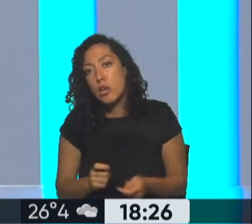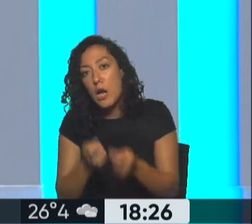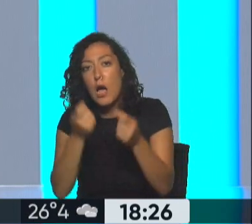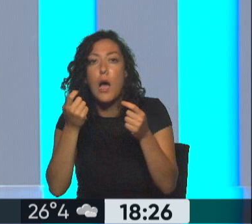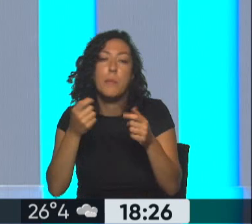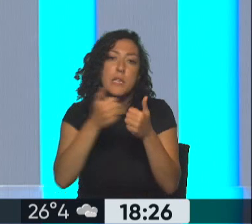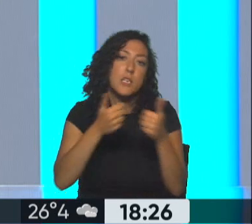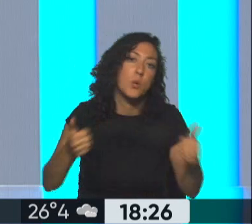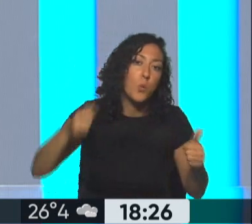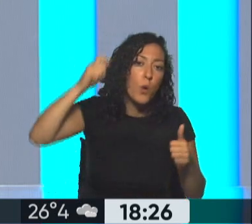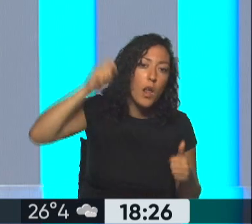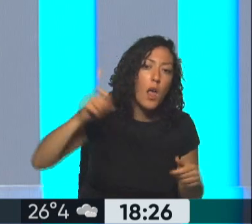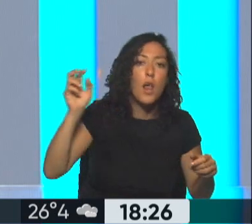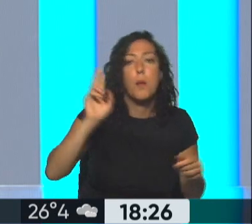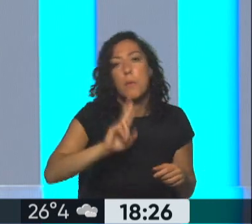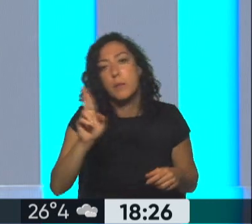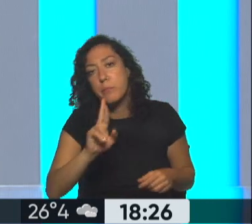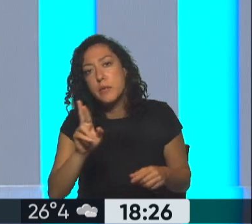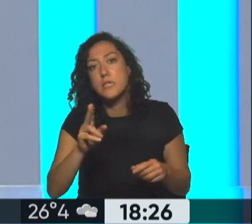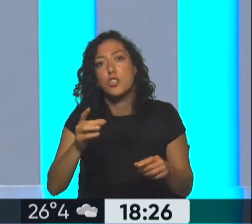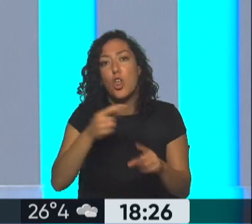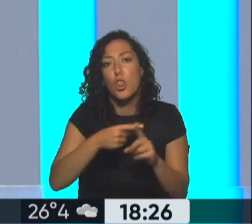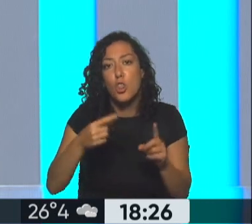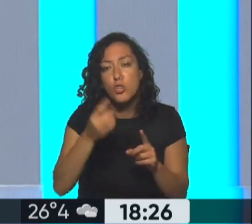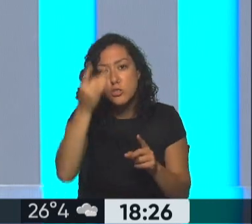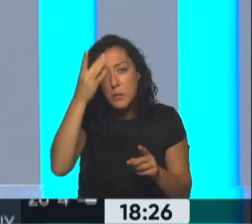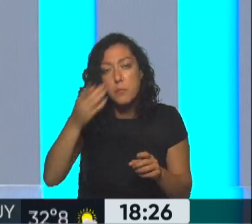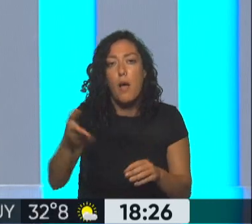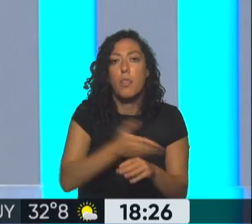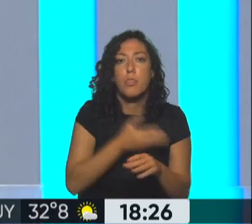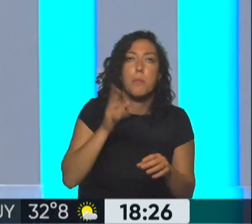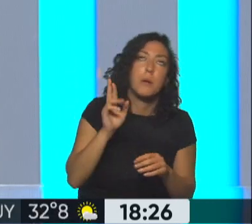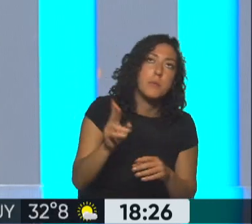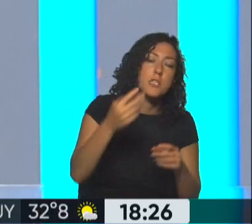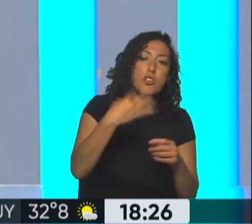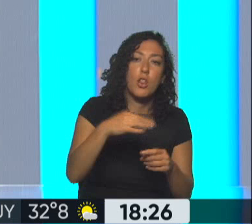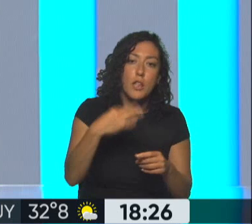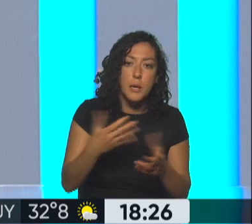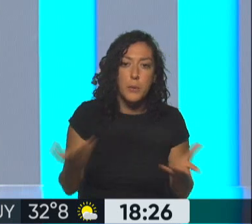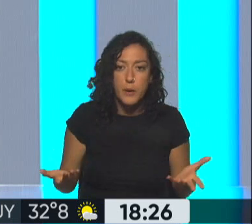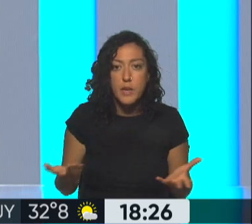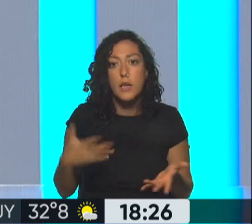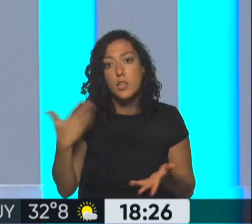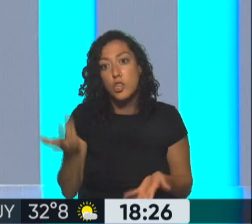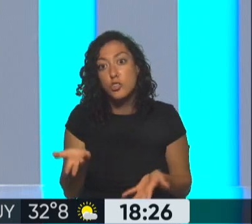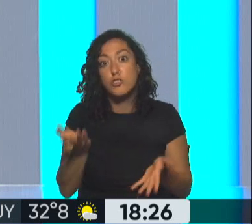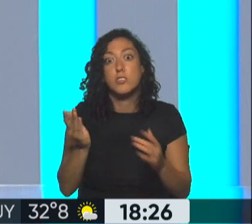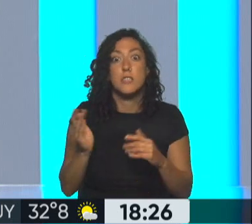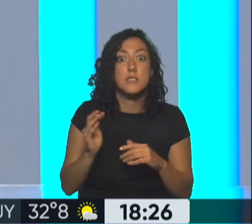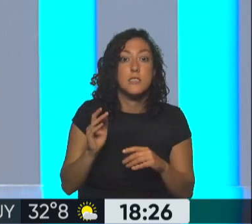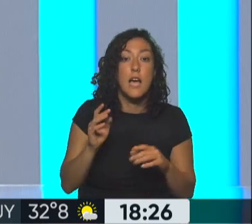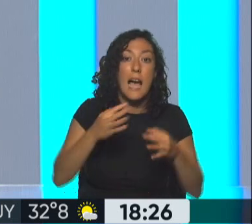un tribunal que lo tiene que autorizar antes de las 12 del mediodía de mañana. Es decir, con el pretexto de que se